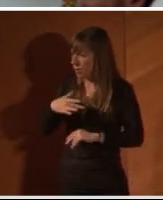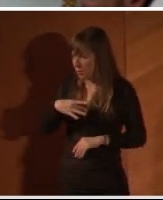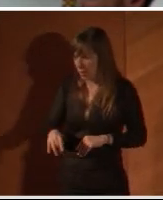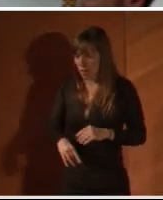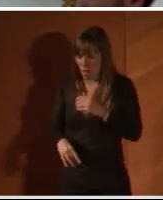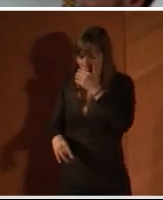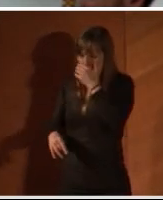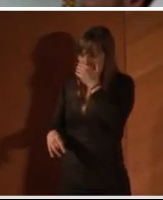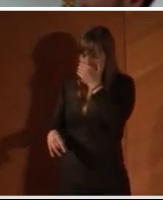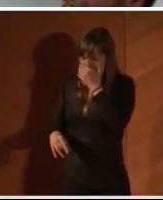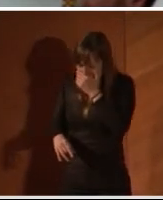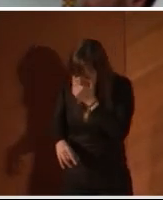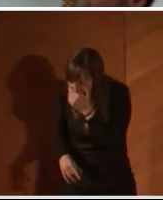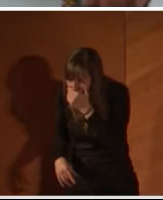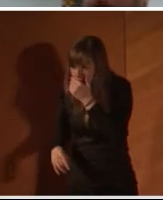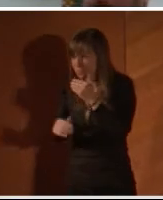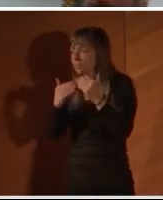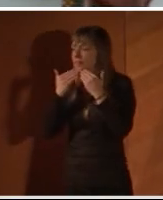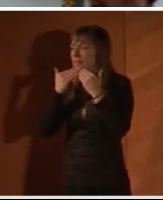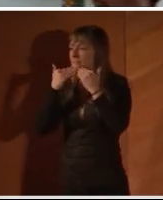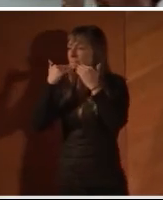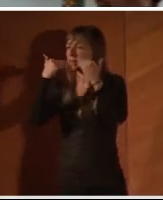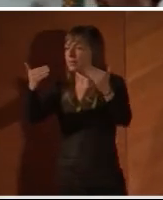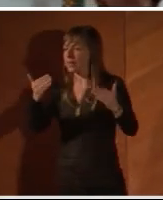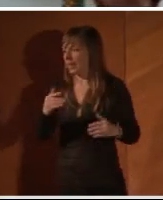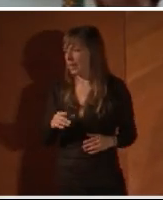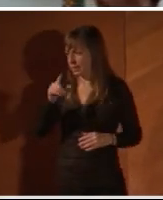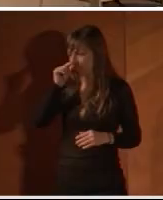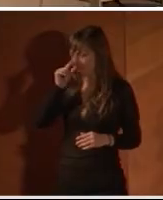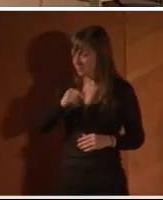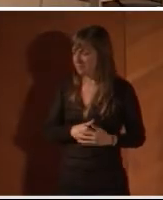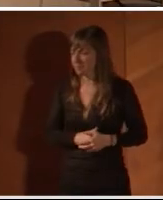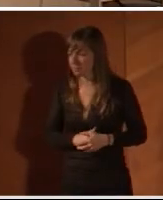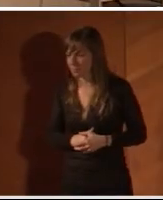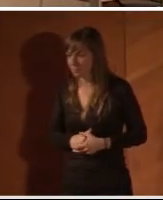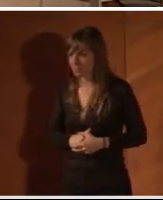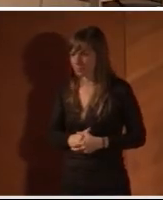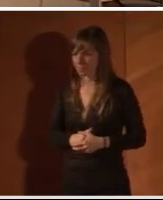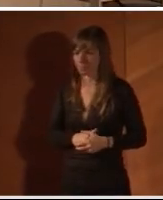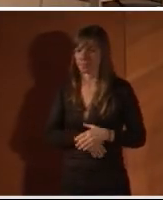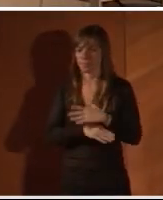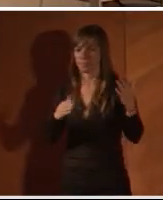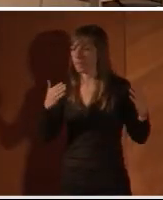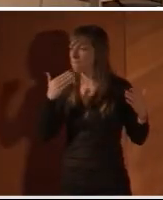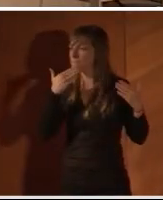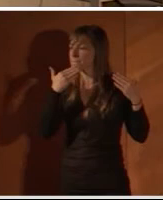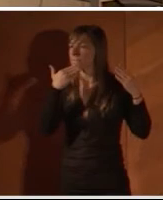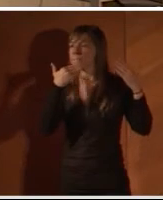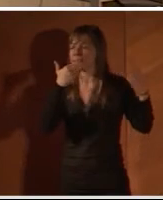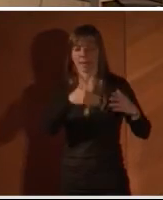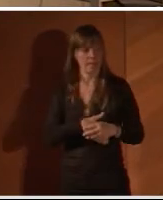herramientas para las instituciones. Muchas gracias y un saludo desde Rivas para todos y todas. Muchas gracias, Rivas García